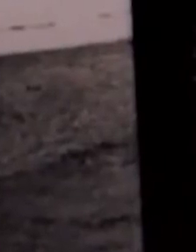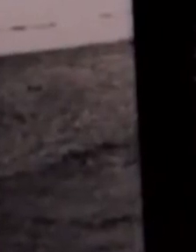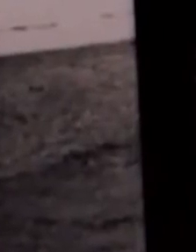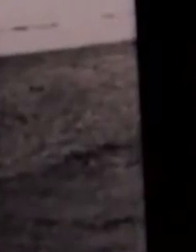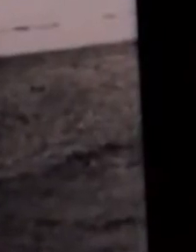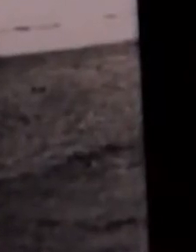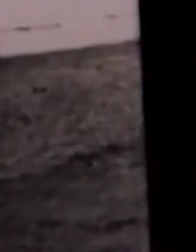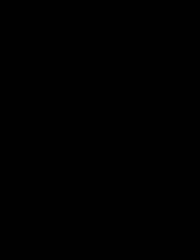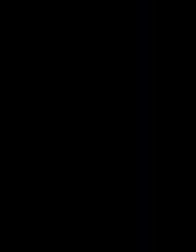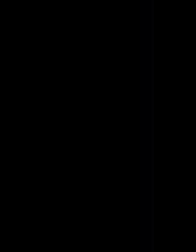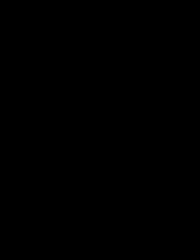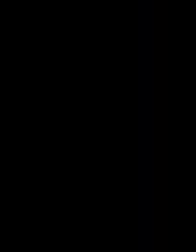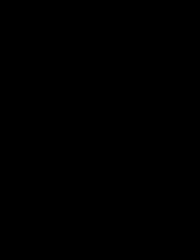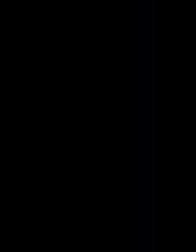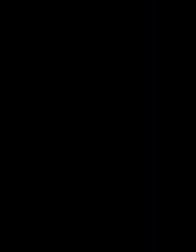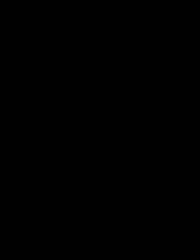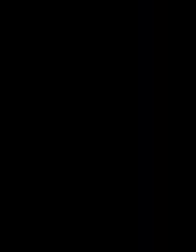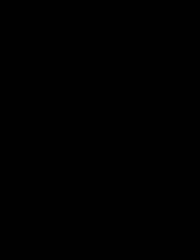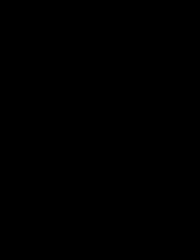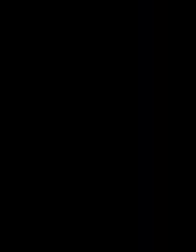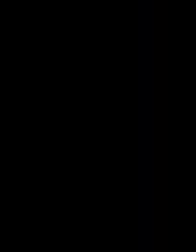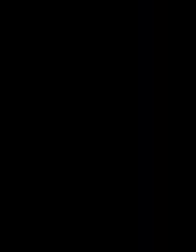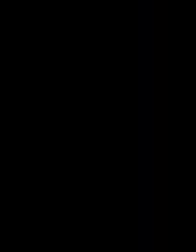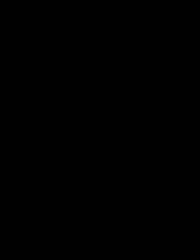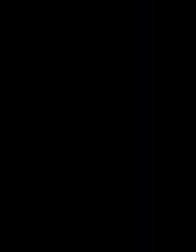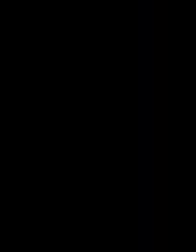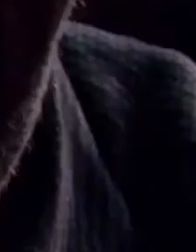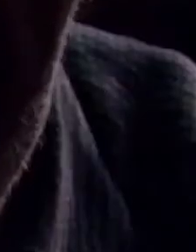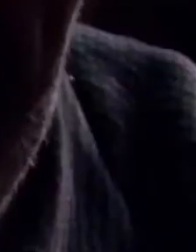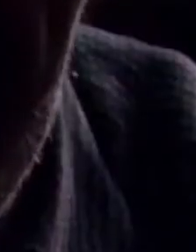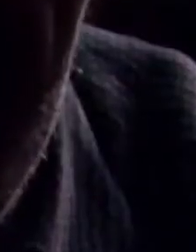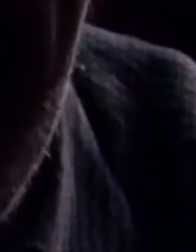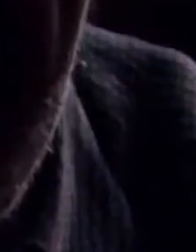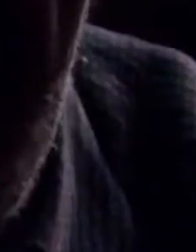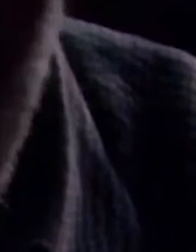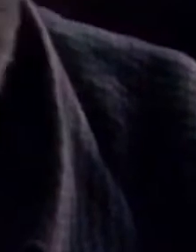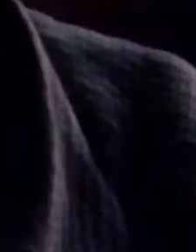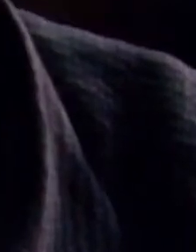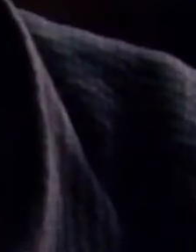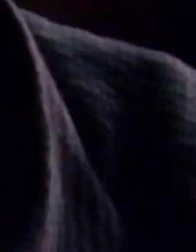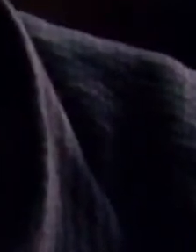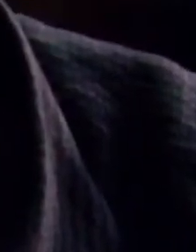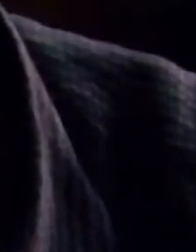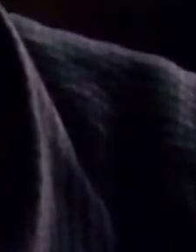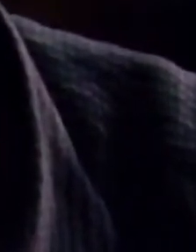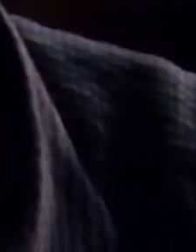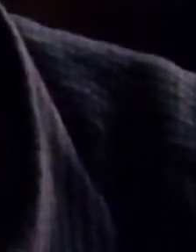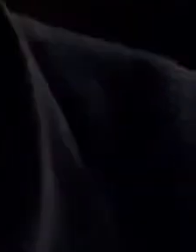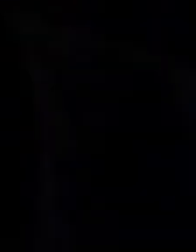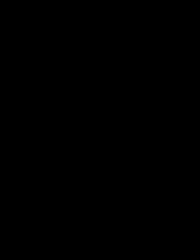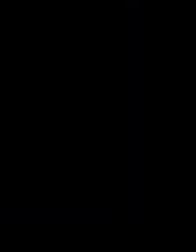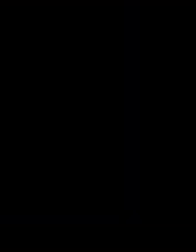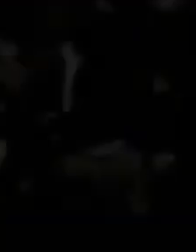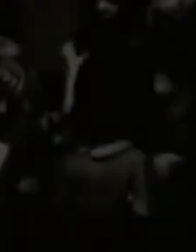did absolutely nothing. How many records do you think he sold in America? In America, 6.